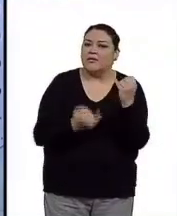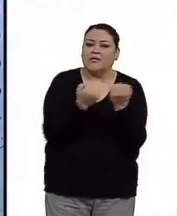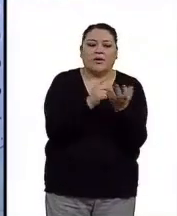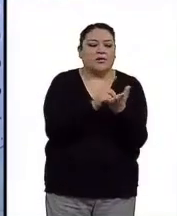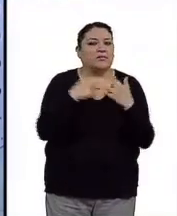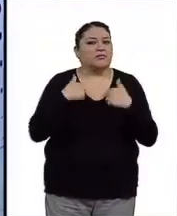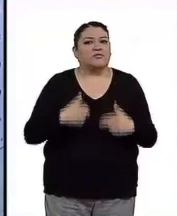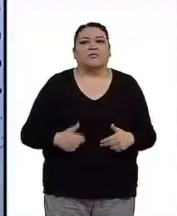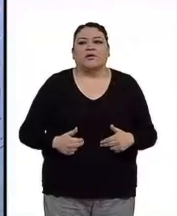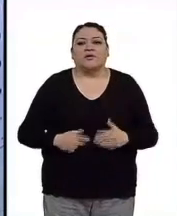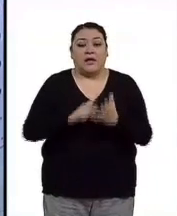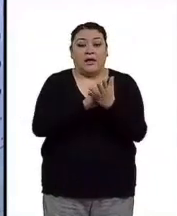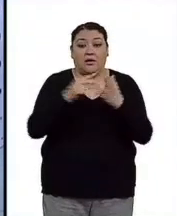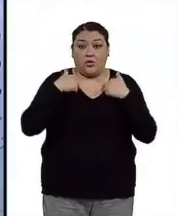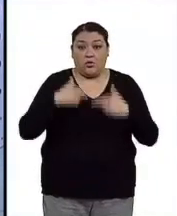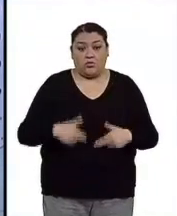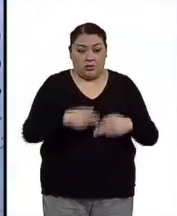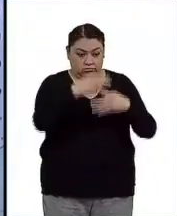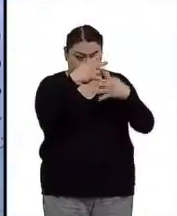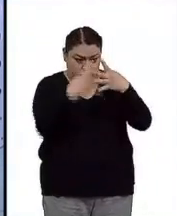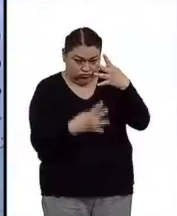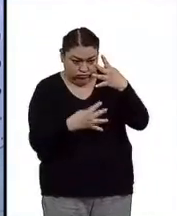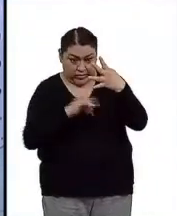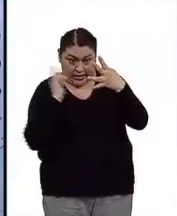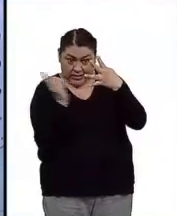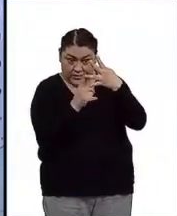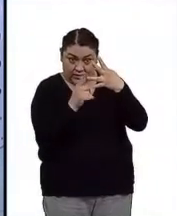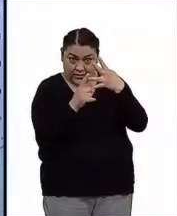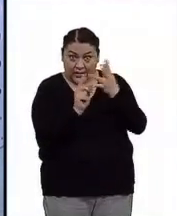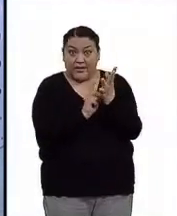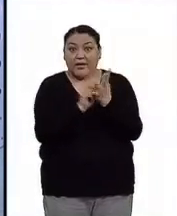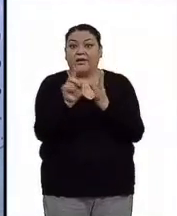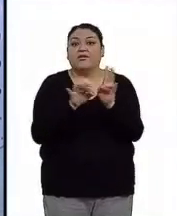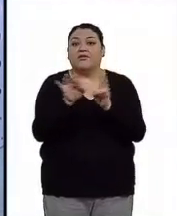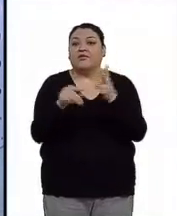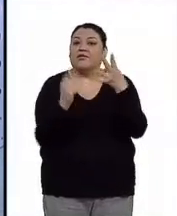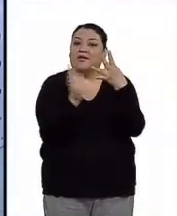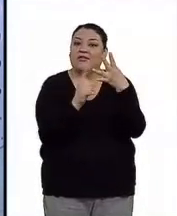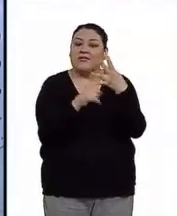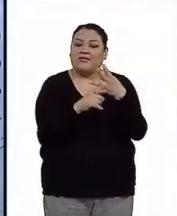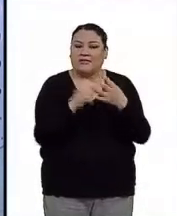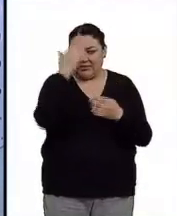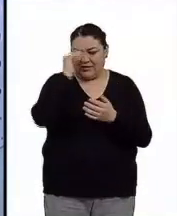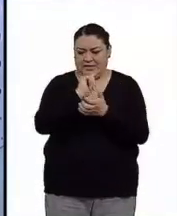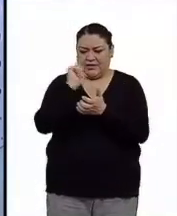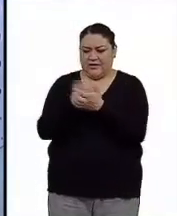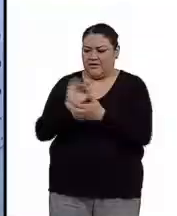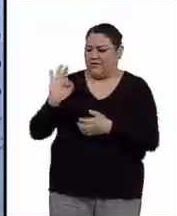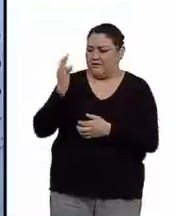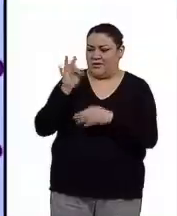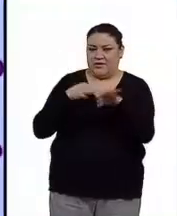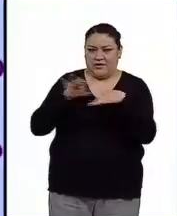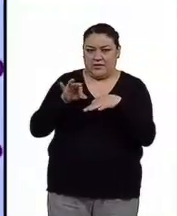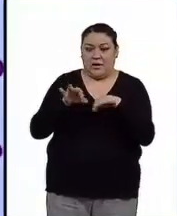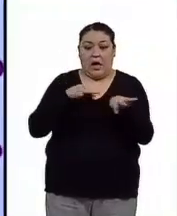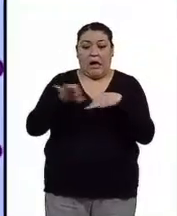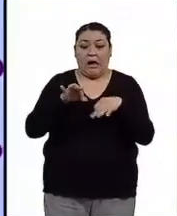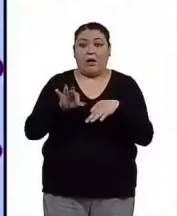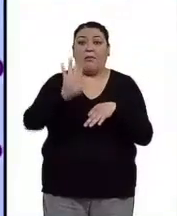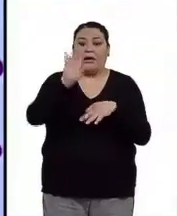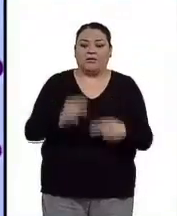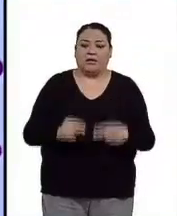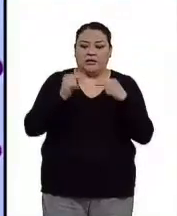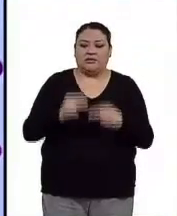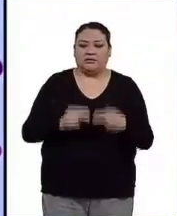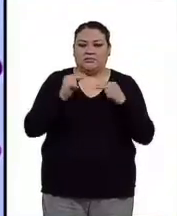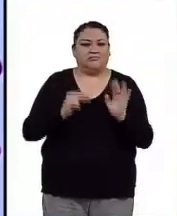parece que es fundamental ya reconocer que no es, como bien dice la Ley Federal de Trabajo, el trabajo no es una mercancía, ¿no?